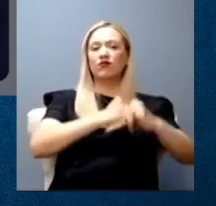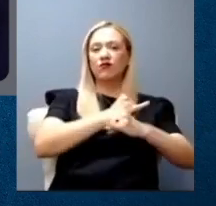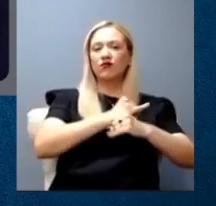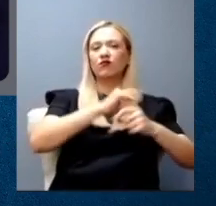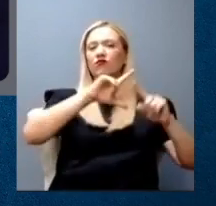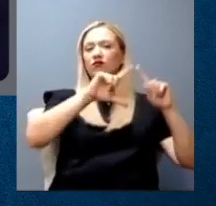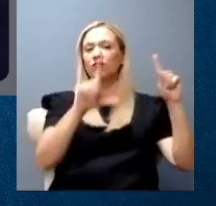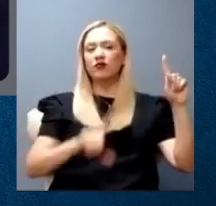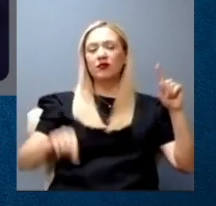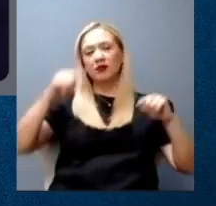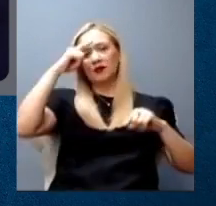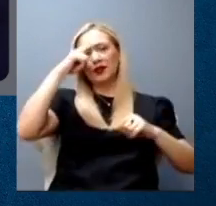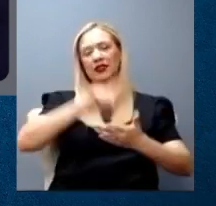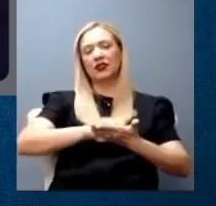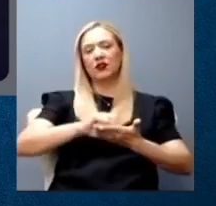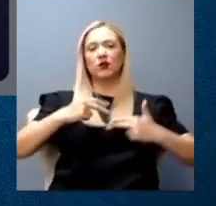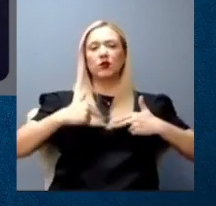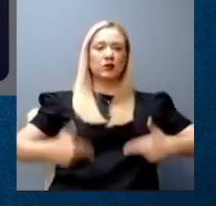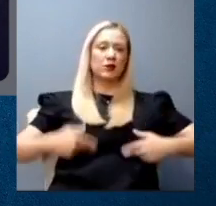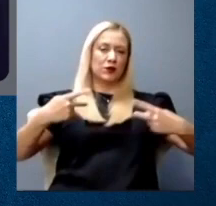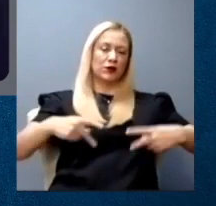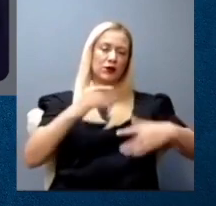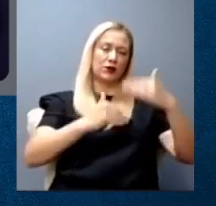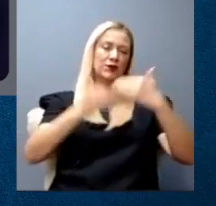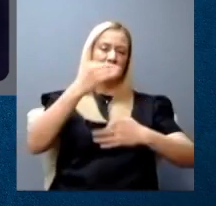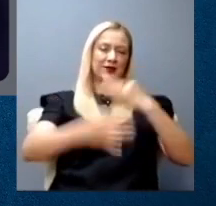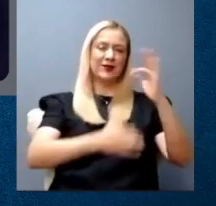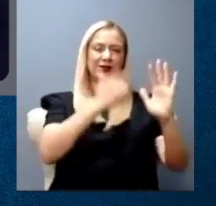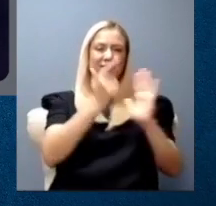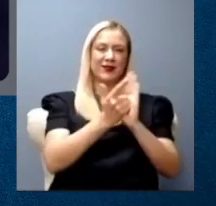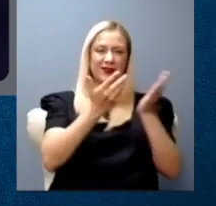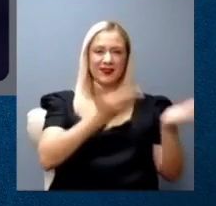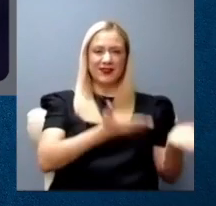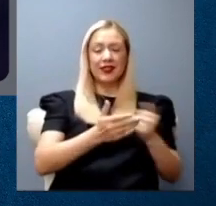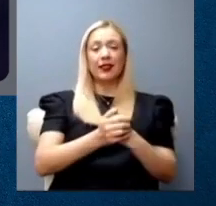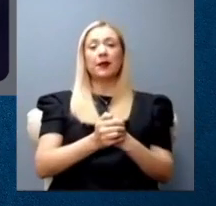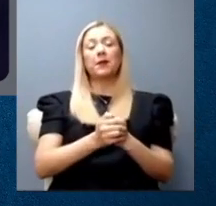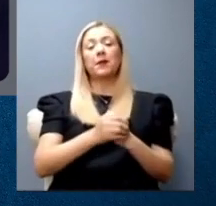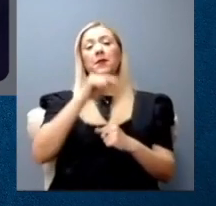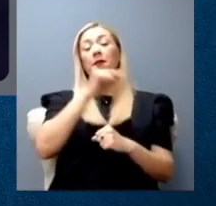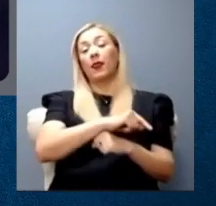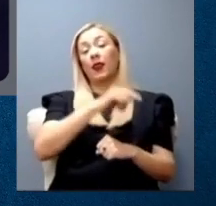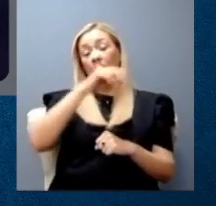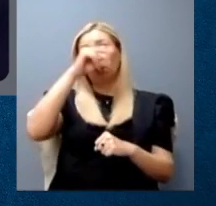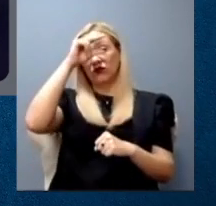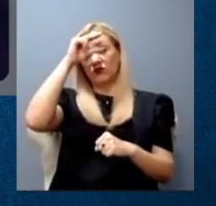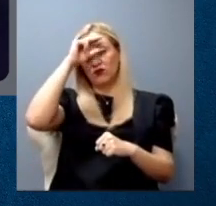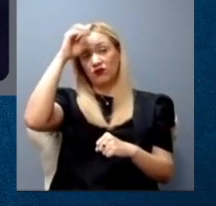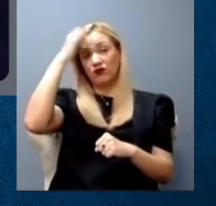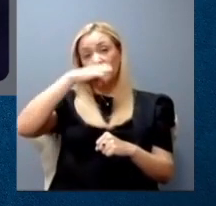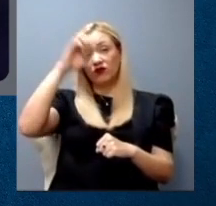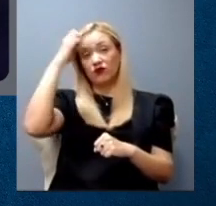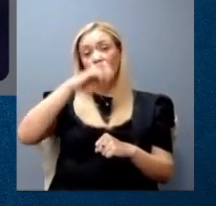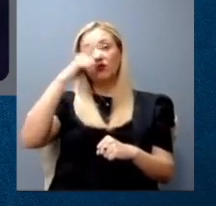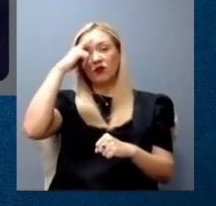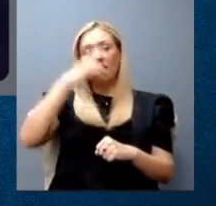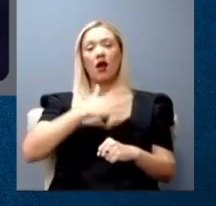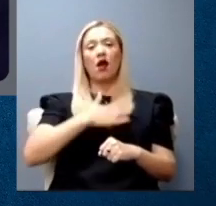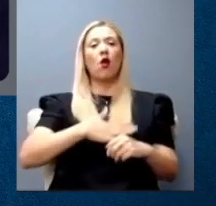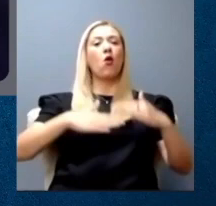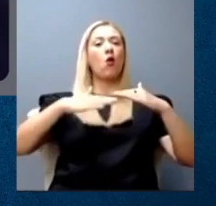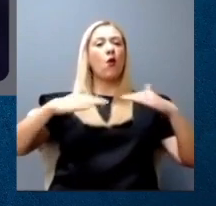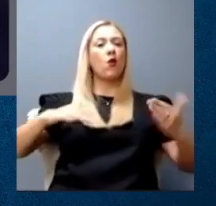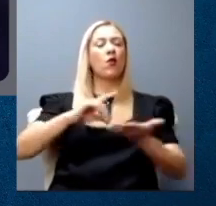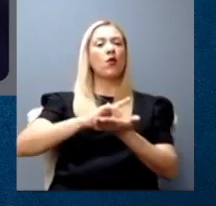Dirección General de Derechos Humanos de la Suprema Corte de Justicia de la Nación. Obtuvo el grado de especialista y maestro en democracia y derechos humanos por la